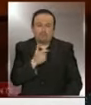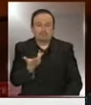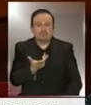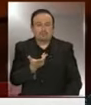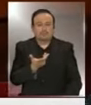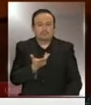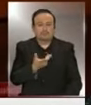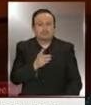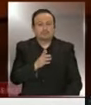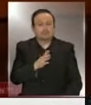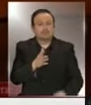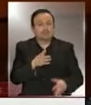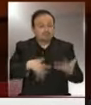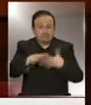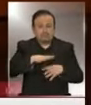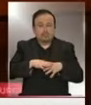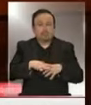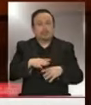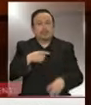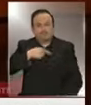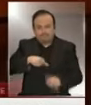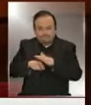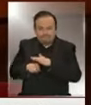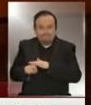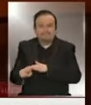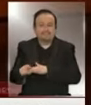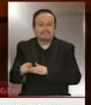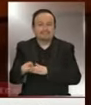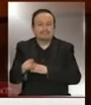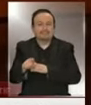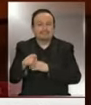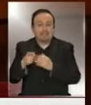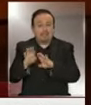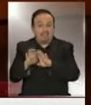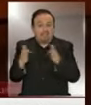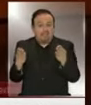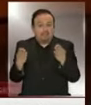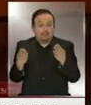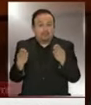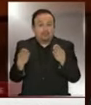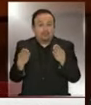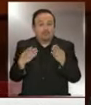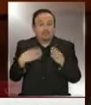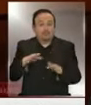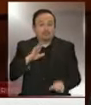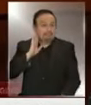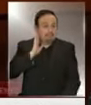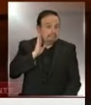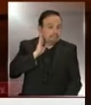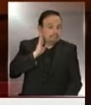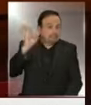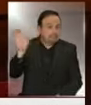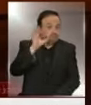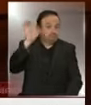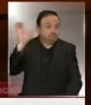a hacer desmanes en los supermercados ingresan a este supermercado toda vez que se encontraba abierto. Y al oír la